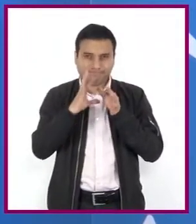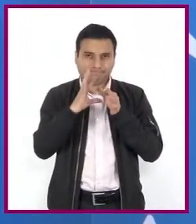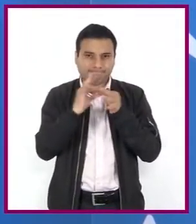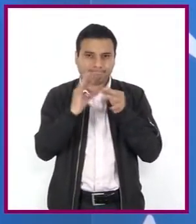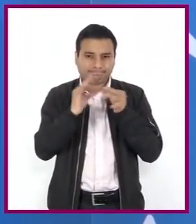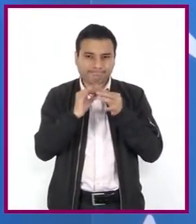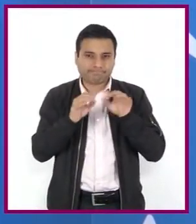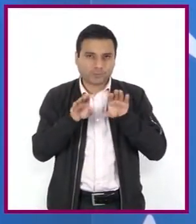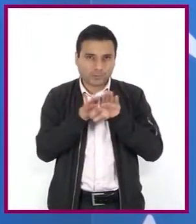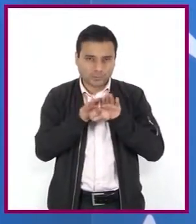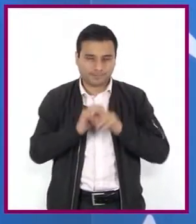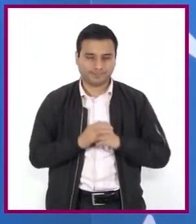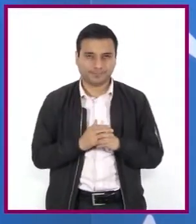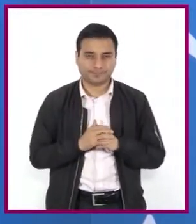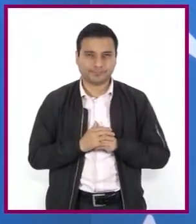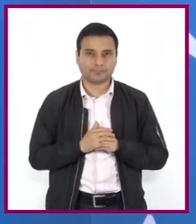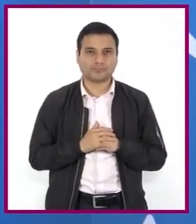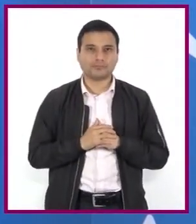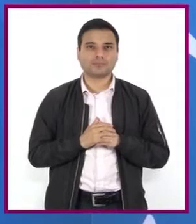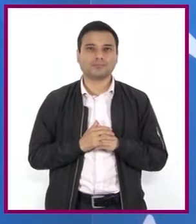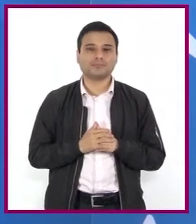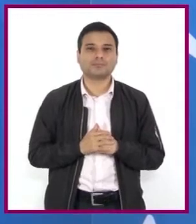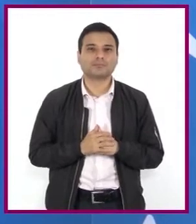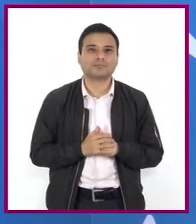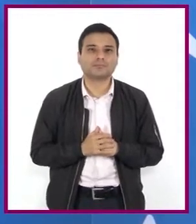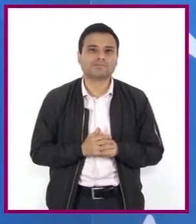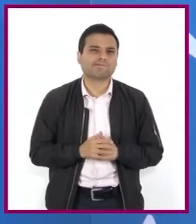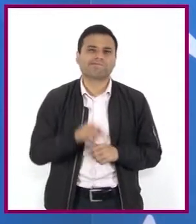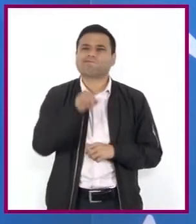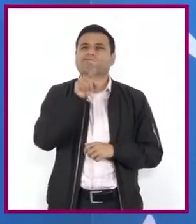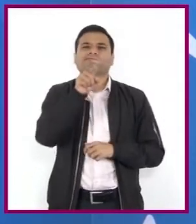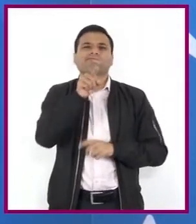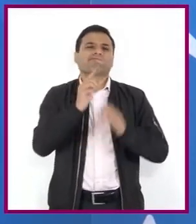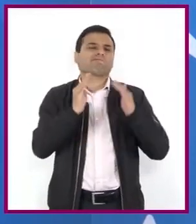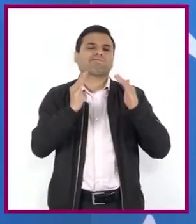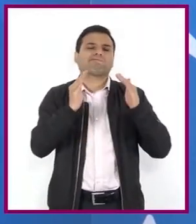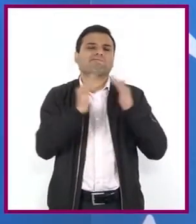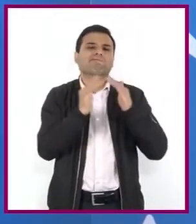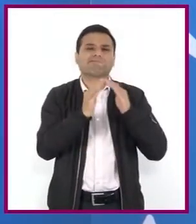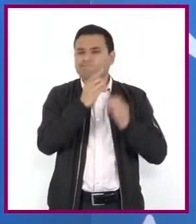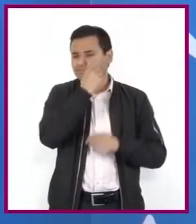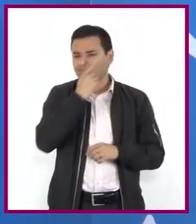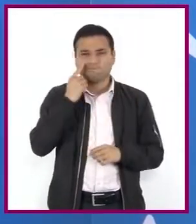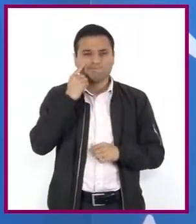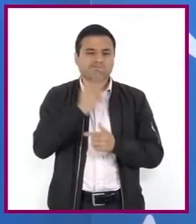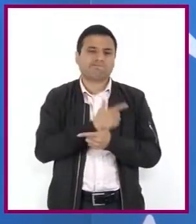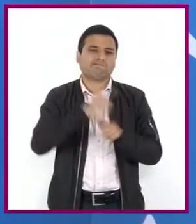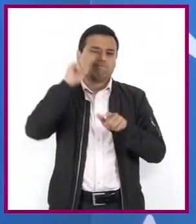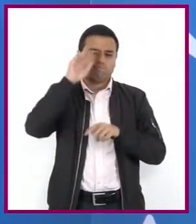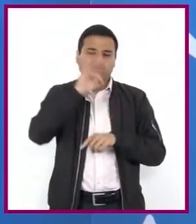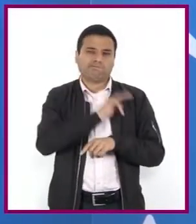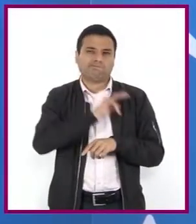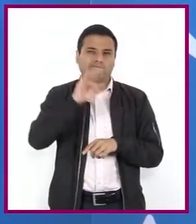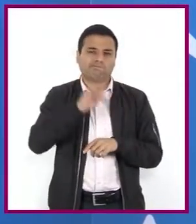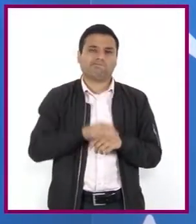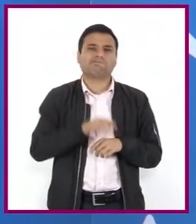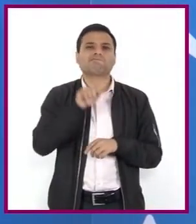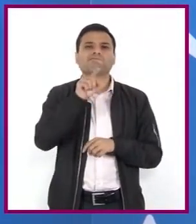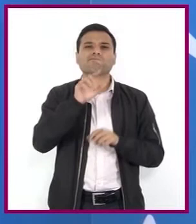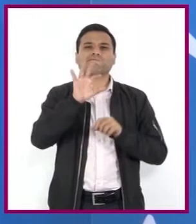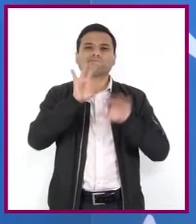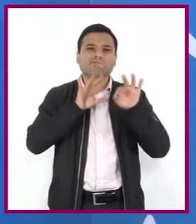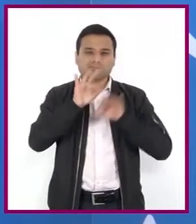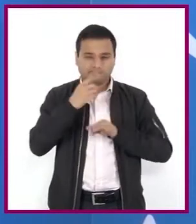comporta gráficamente. En casa, son libres de escoger un rango mayor de números para construir su propia tabulación.